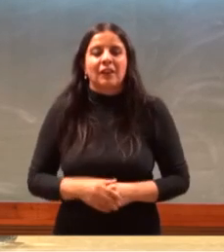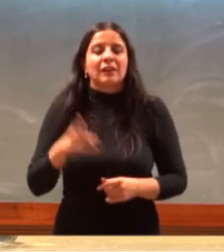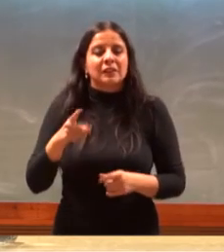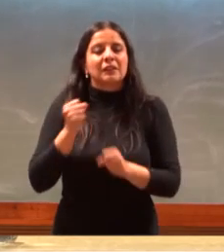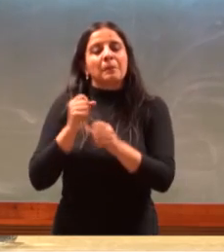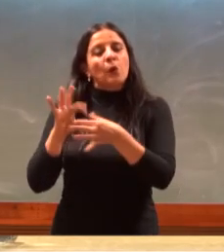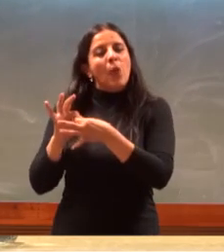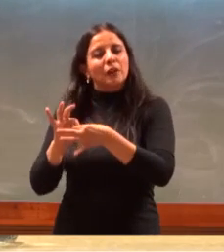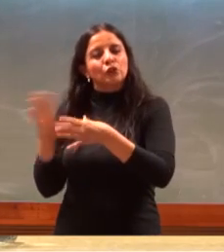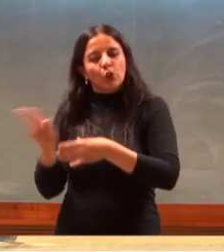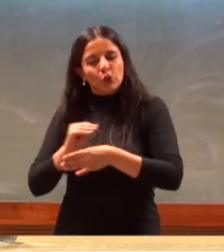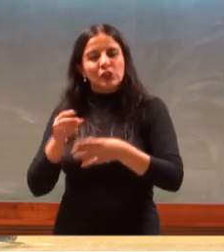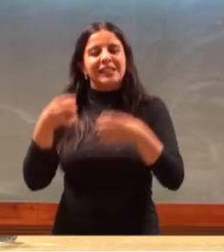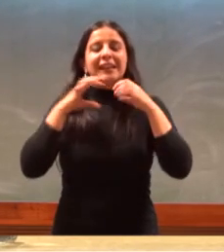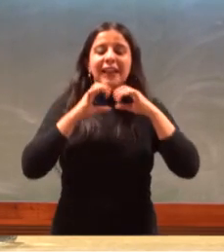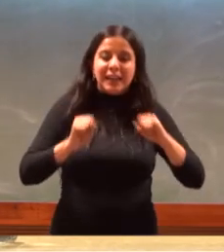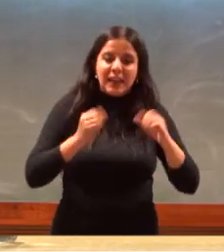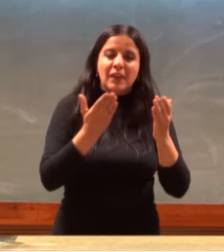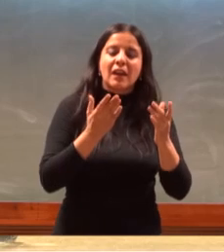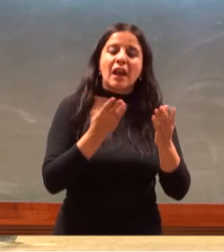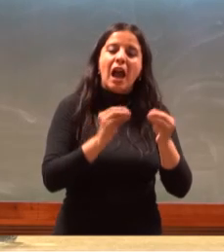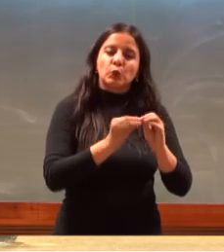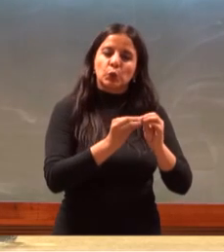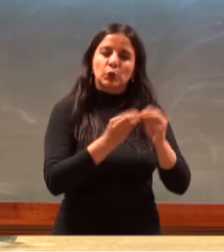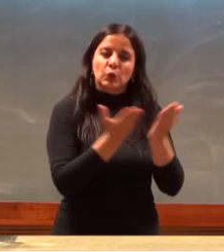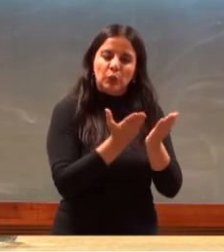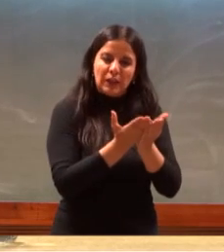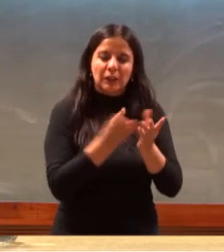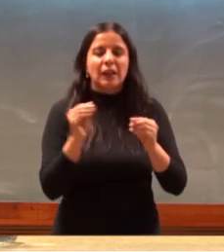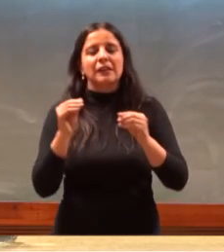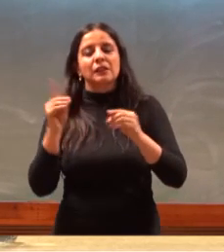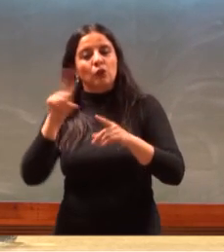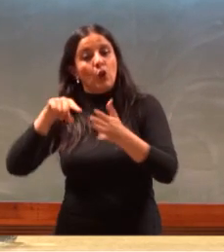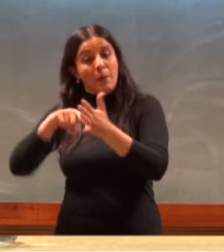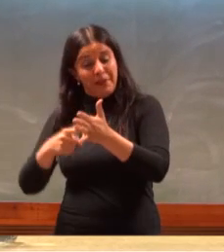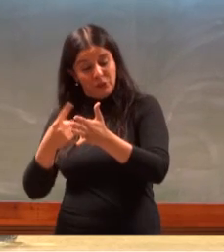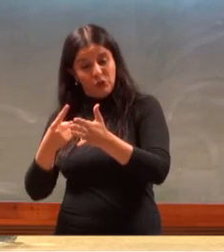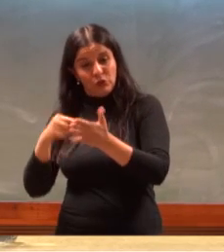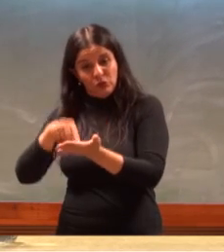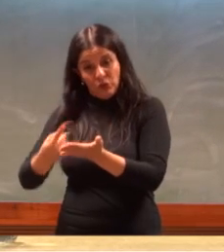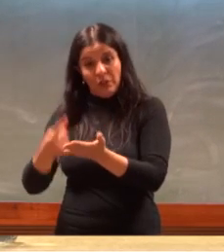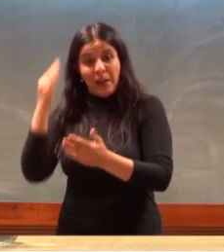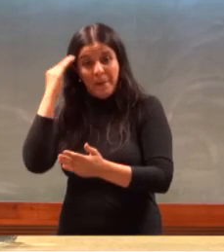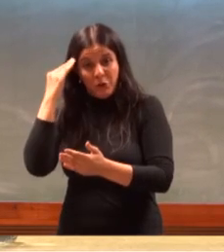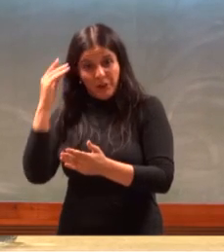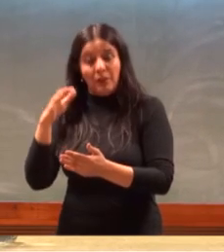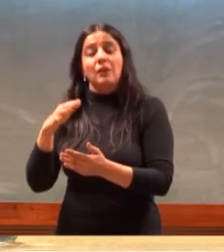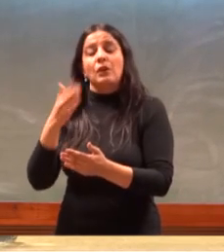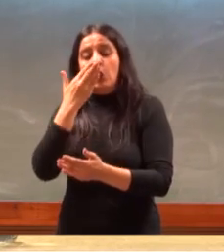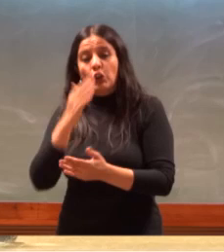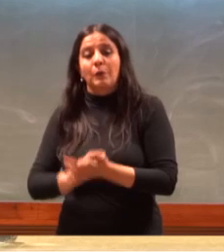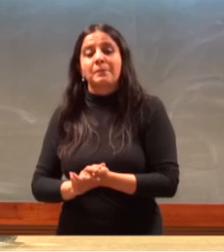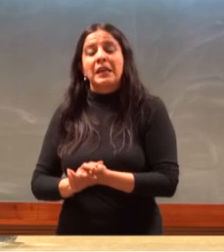la secretaría de asuntos estudiantiles la secretaría de extensión y los espacios para la memoria de Córdoba a través del programa de Derechos Humanos